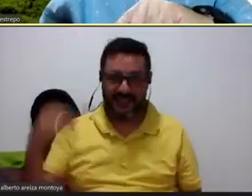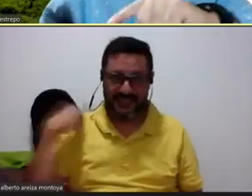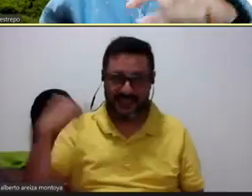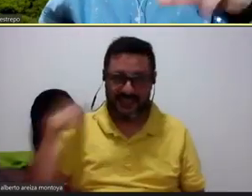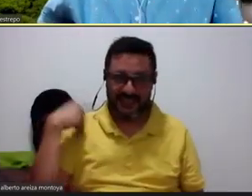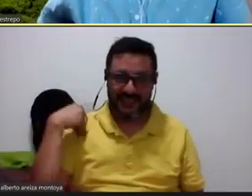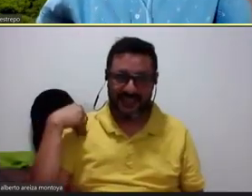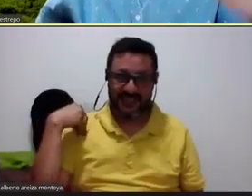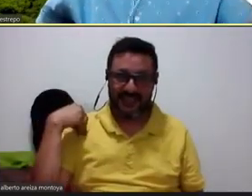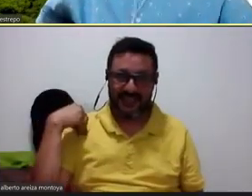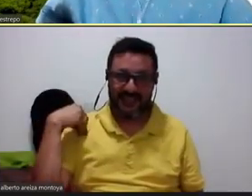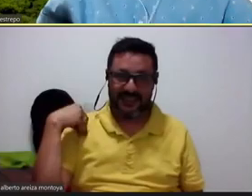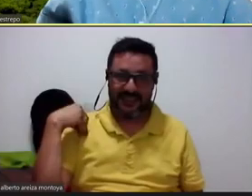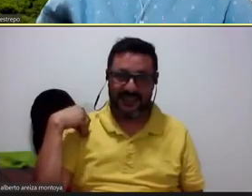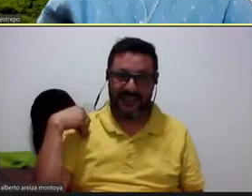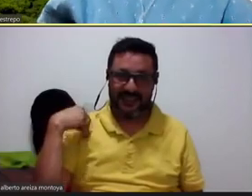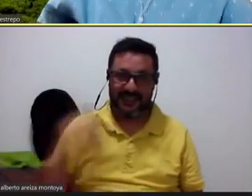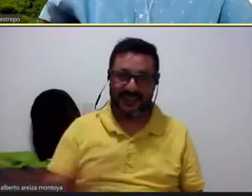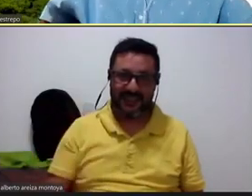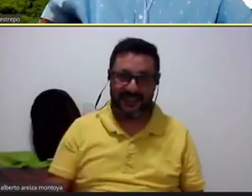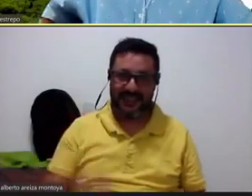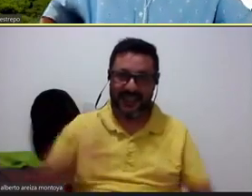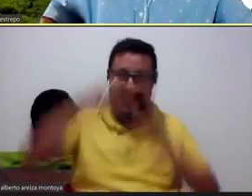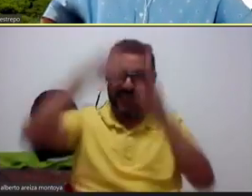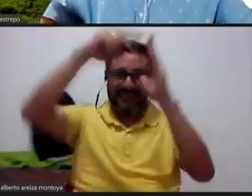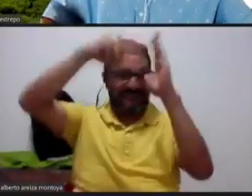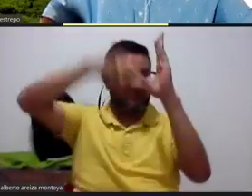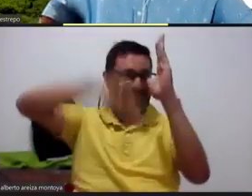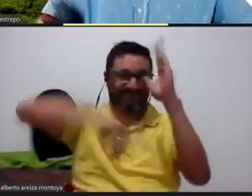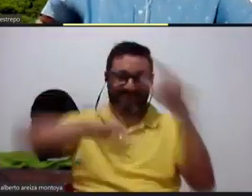Porque dije, no, yo todas esas escalas ya no me devuelvo.